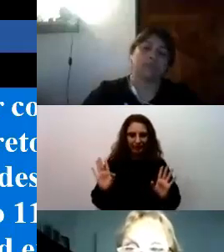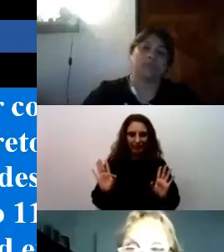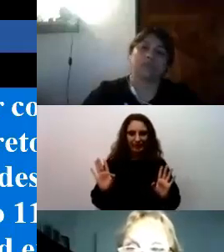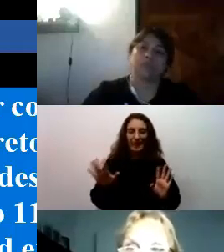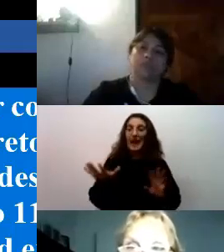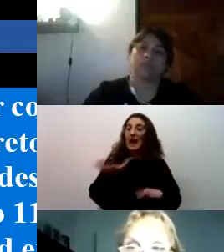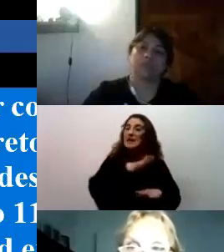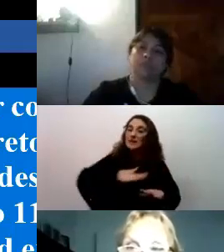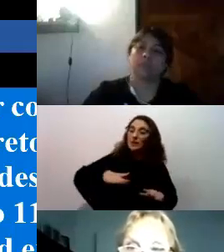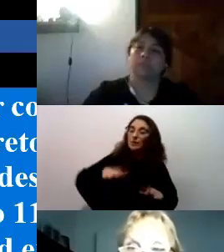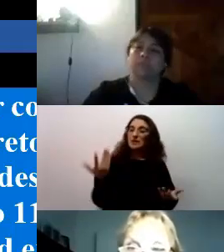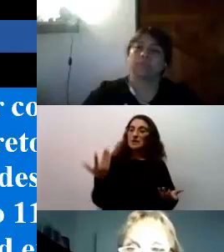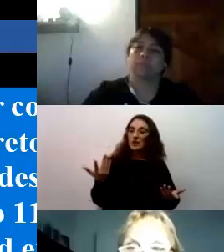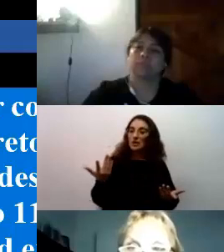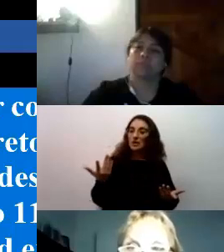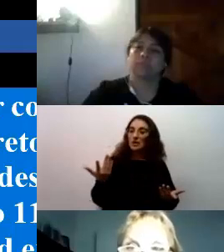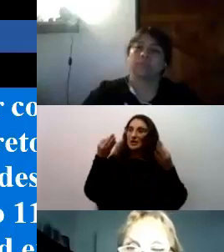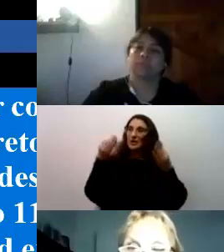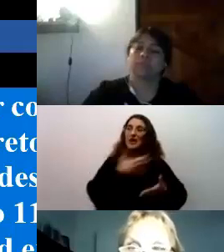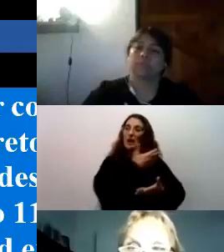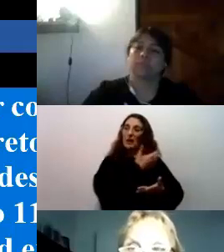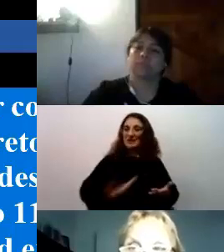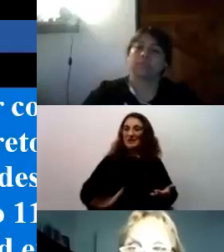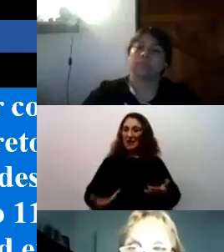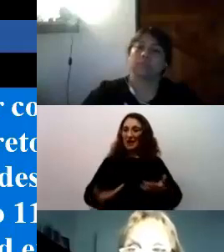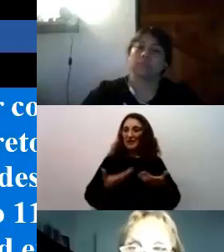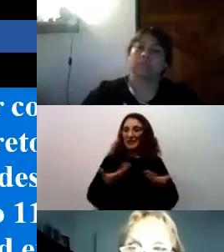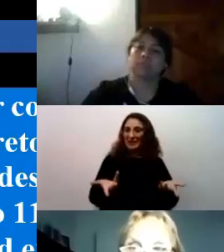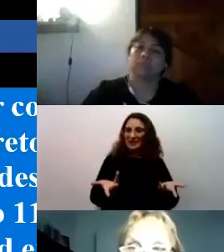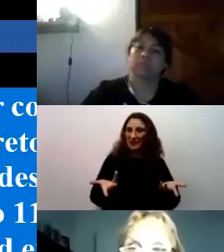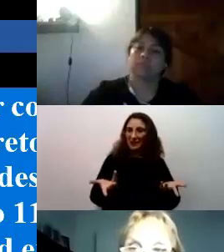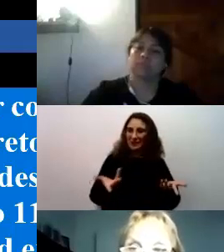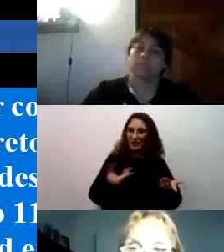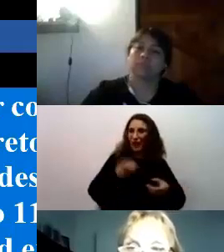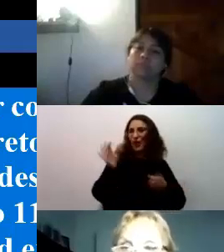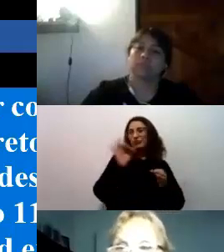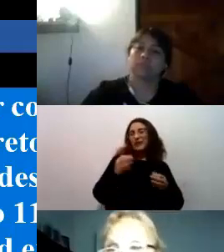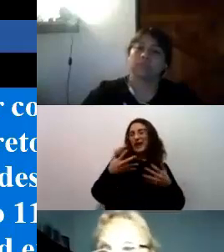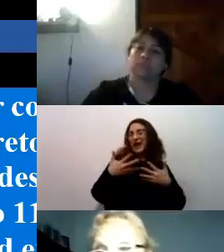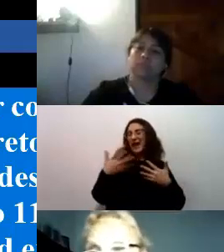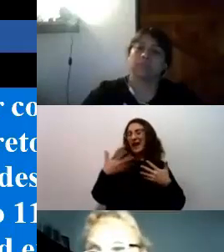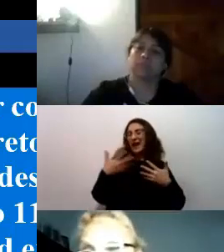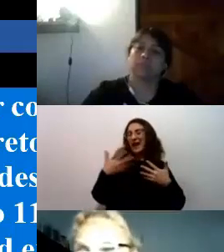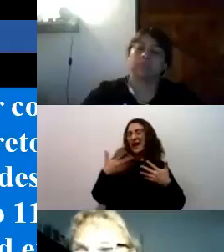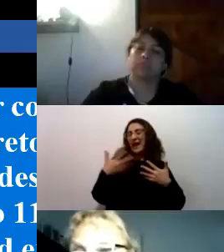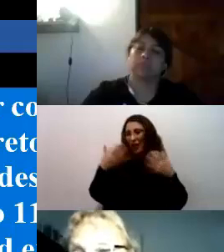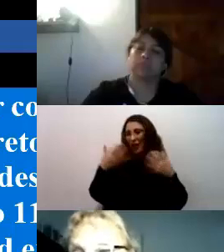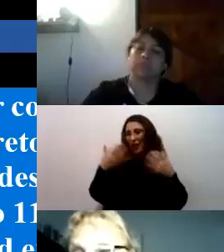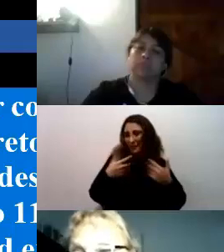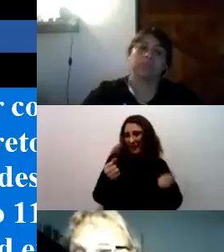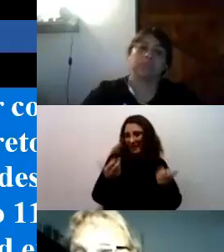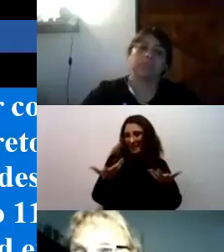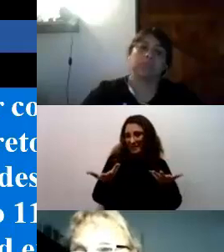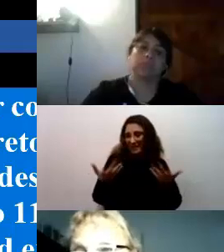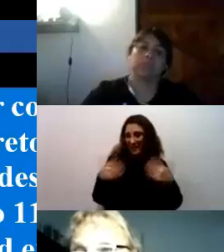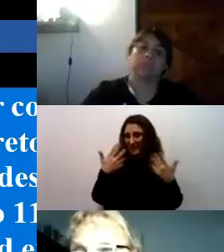por estar en un estado de emergencia del transporte se tenga que aplicar el decreto 118-06. En